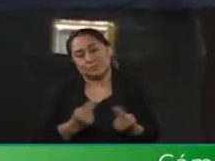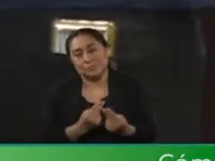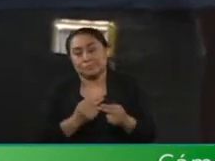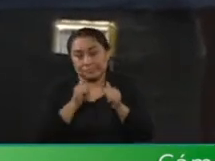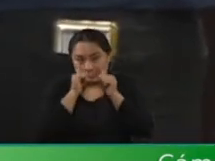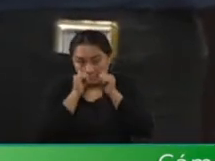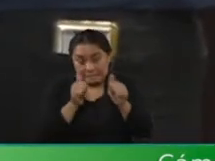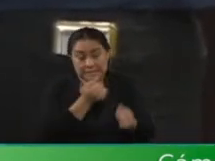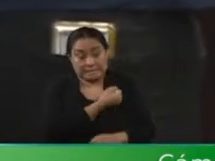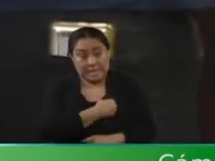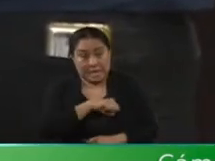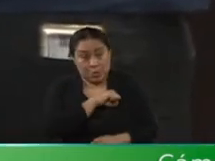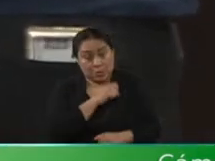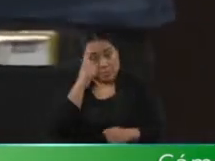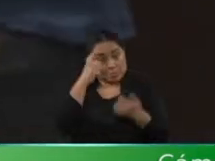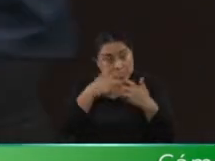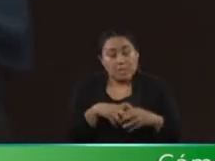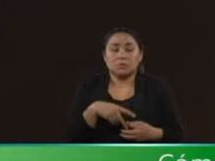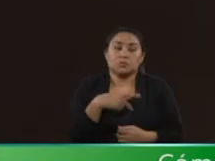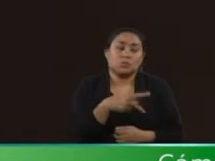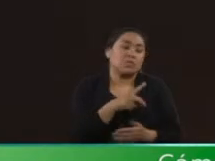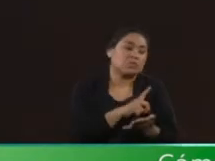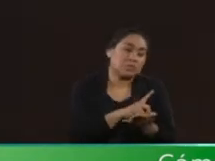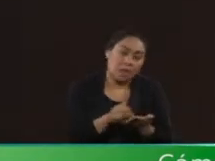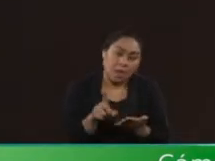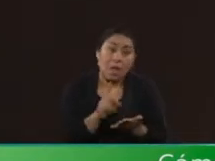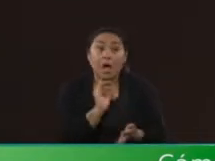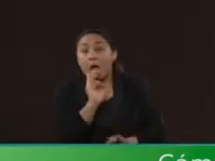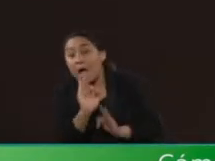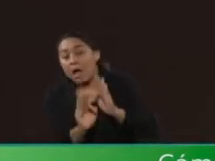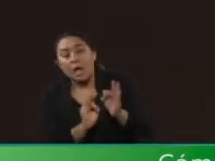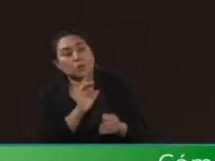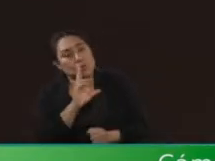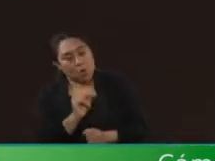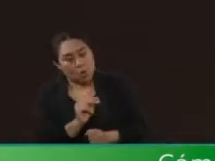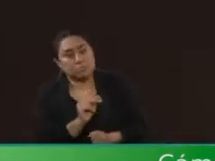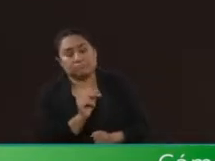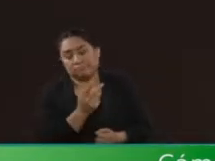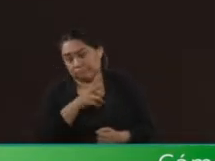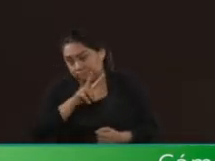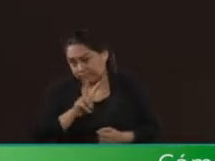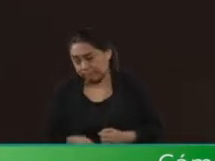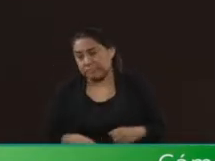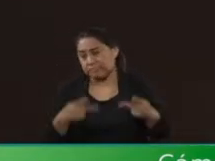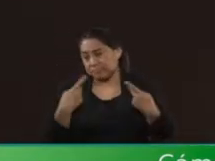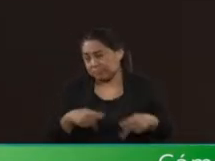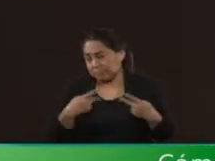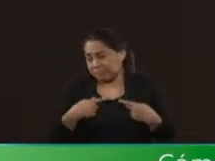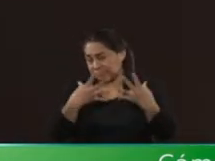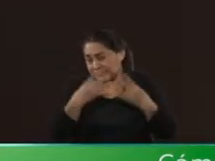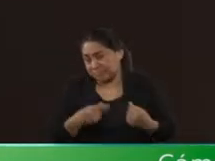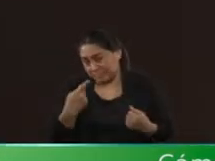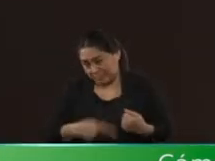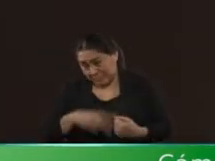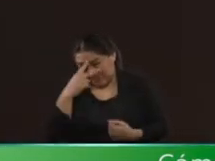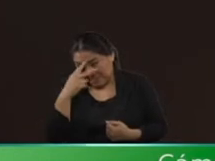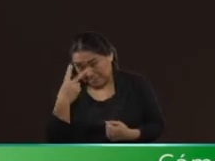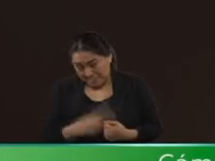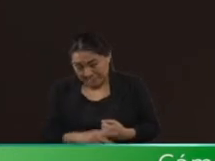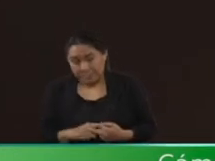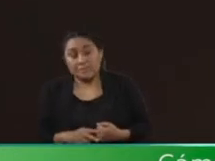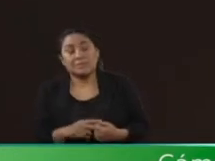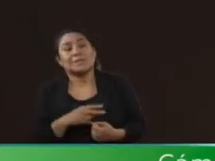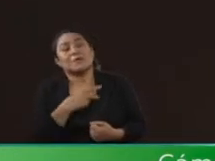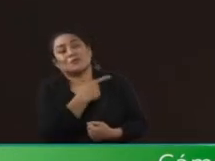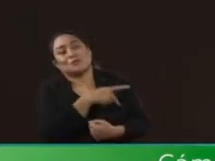Mental debe ser un derecho no un privilegio la verdad es que para miles y millones de personas en este país el